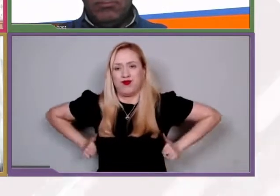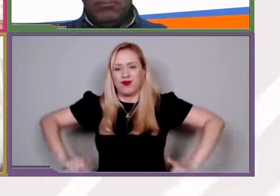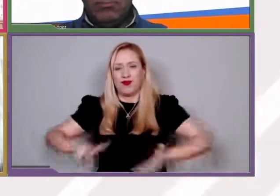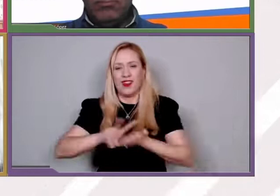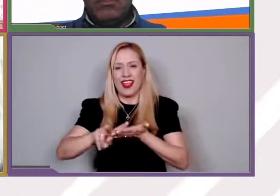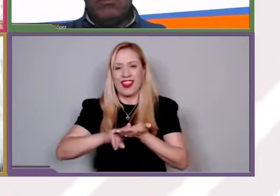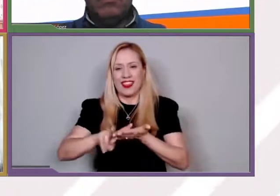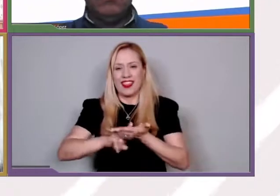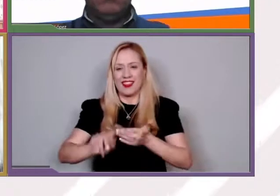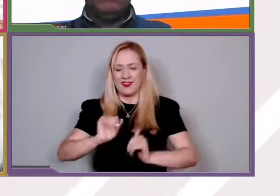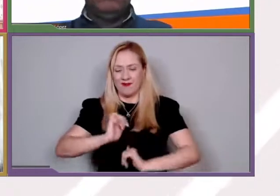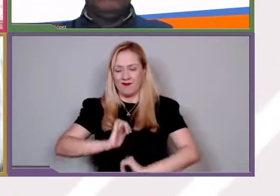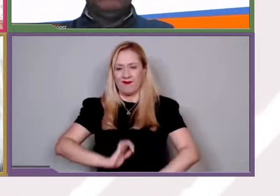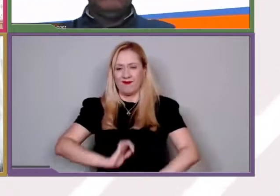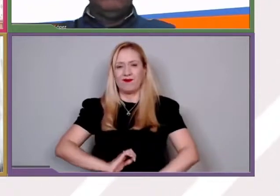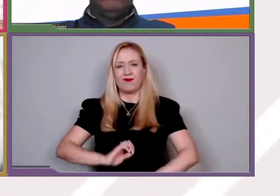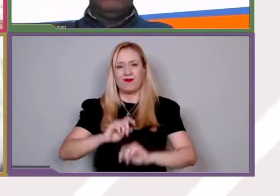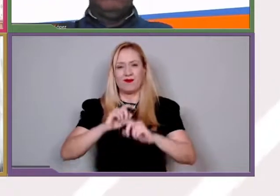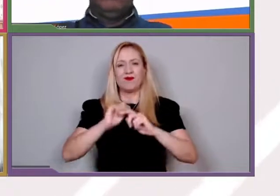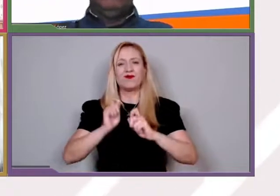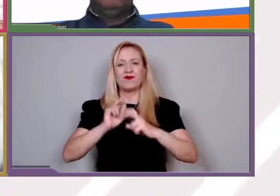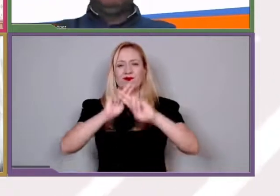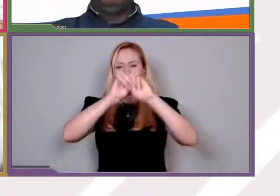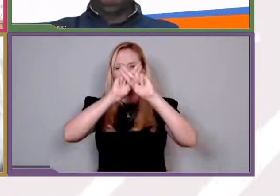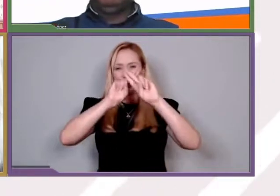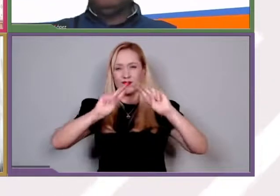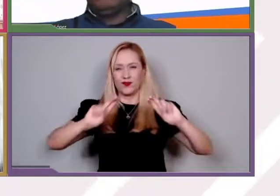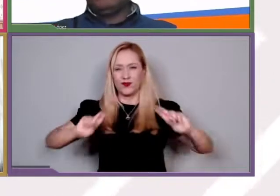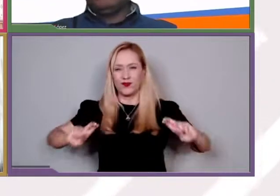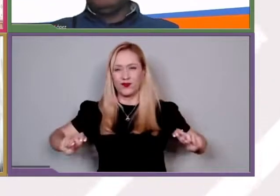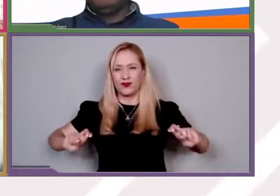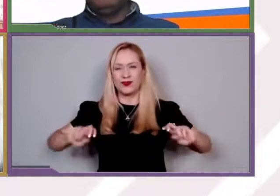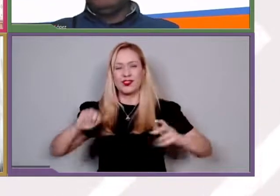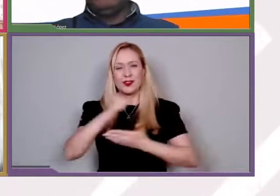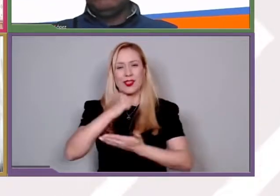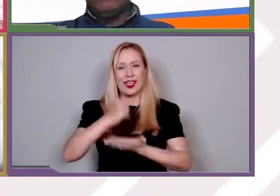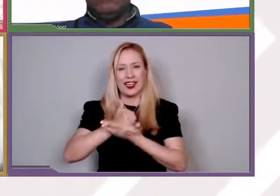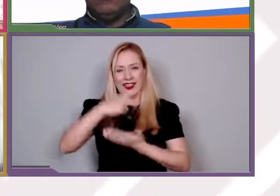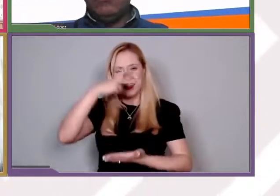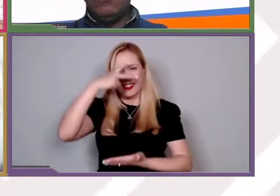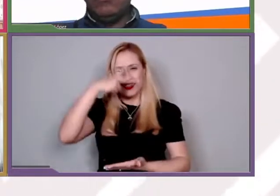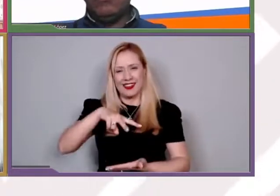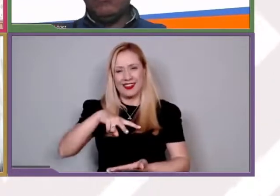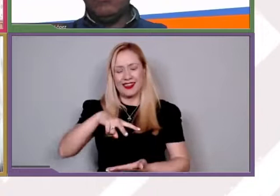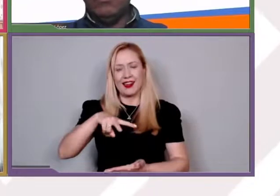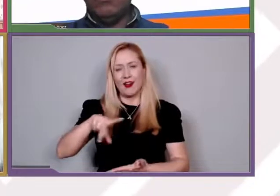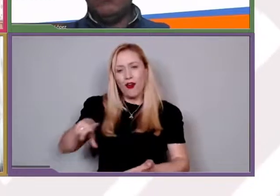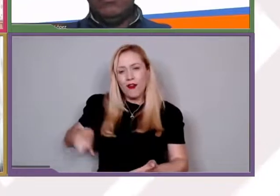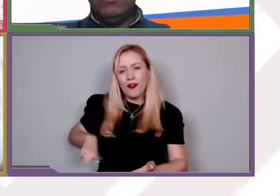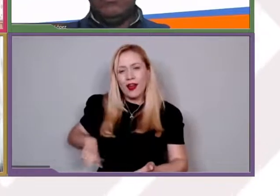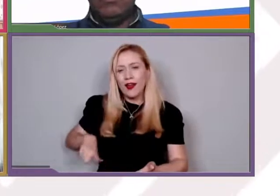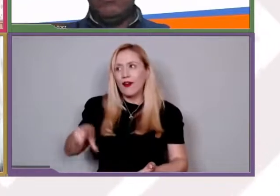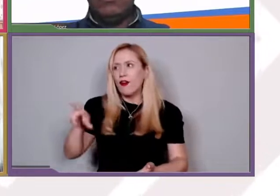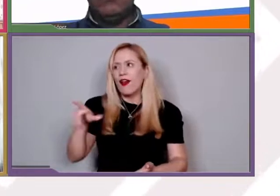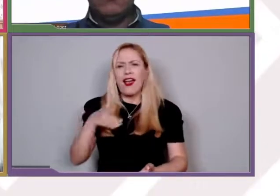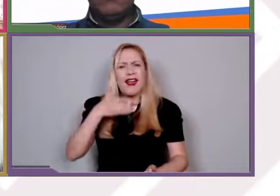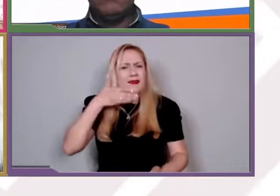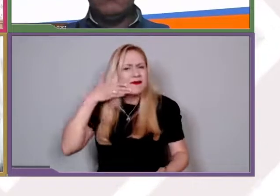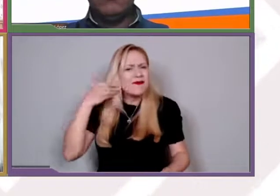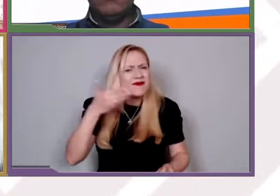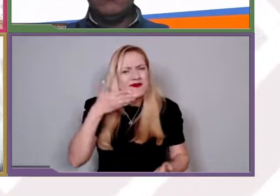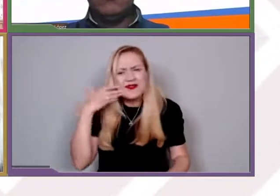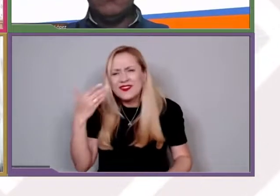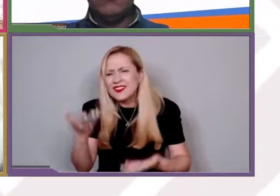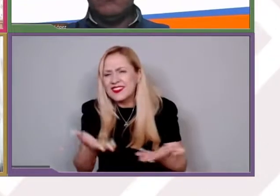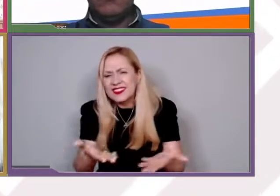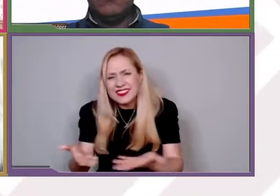ciudad, y todos los jóvenes nos recibieron con una calidez, un entusiasmo, un